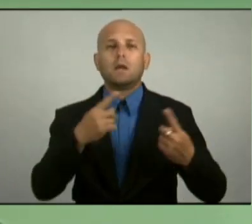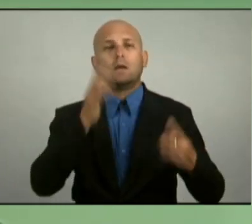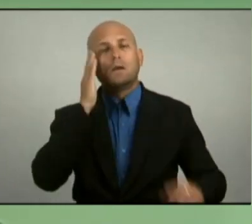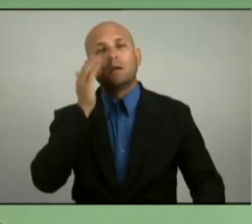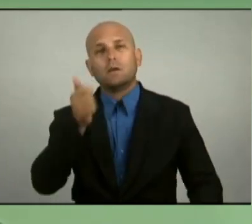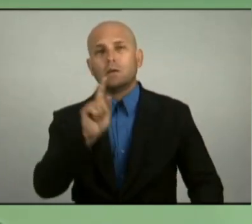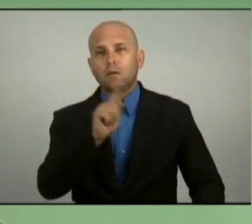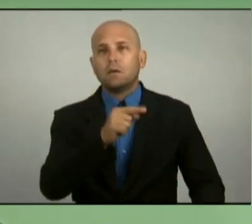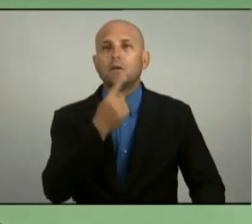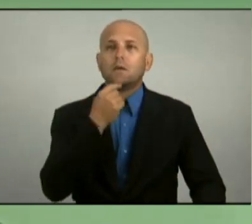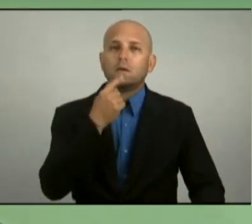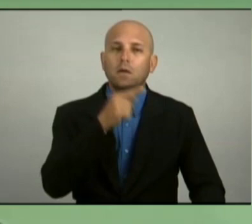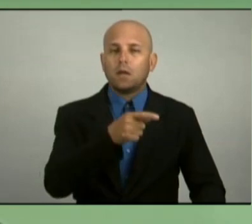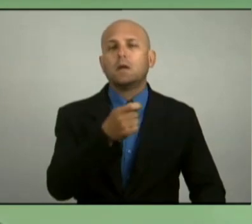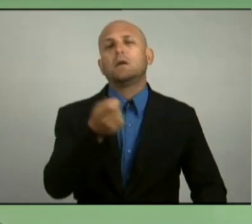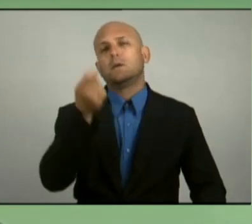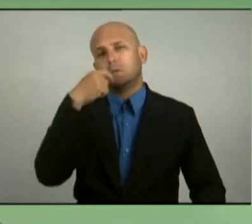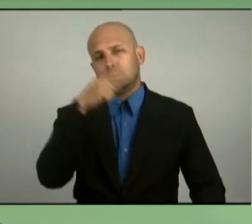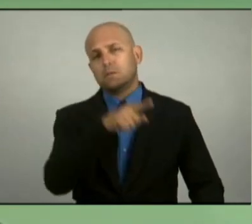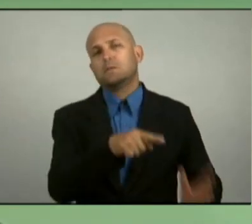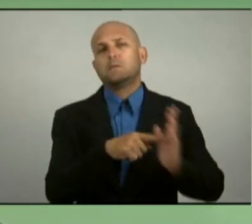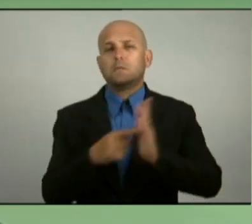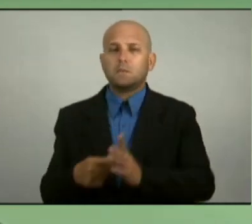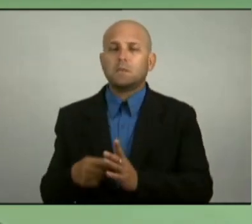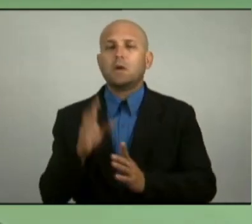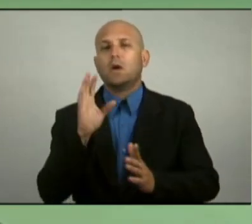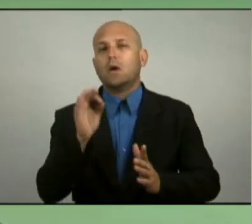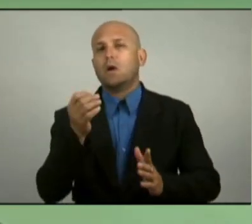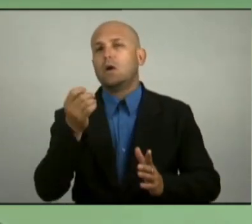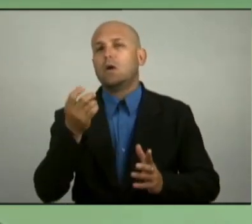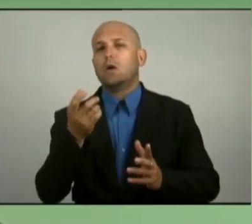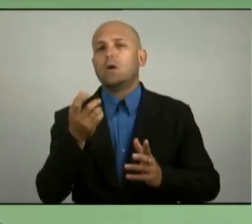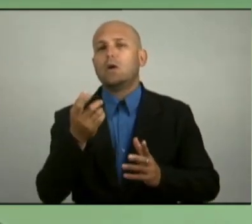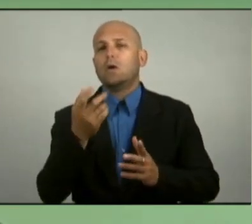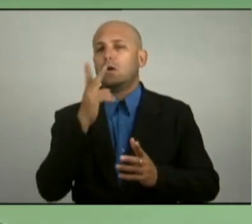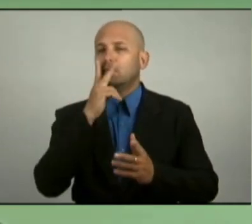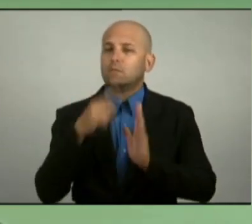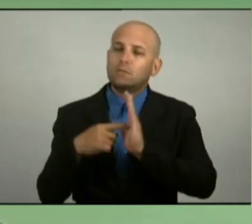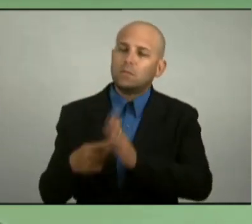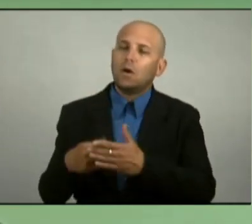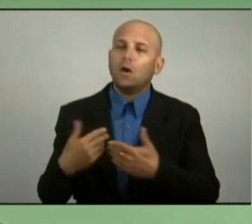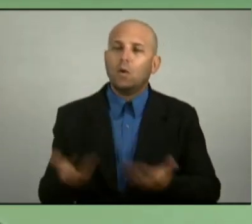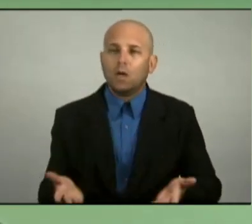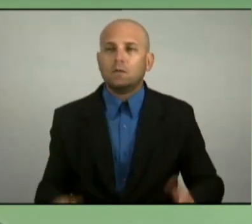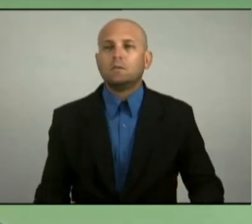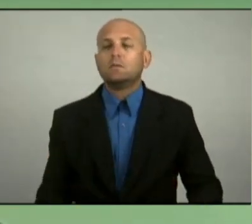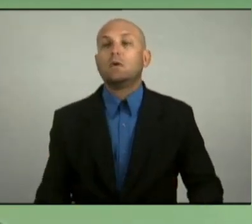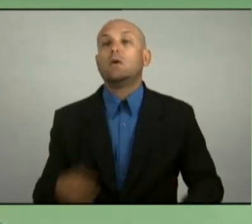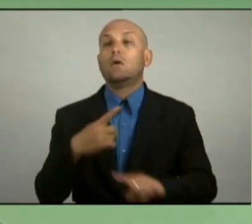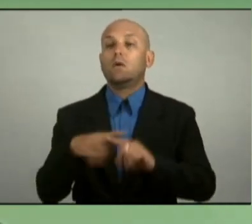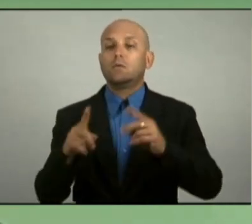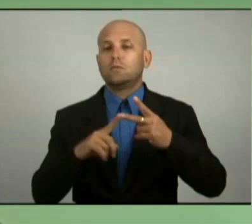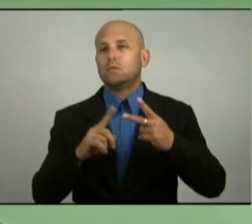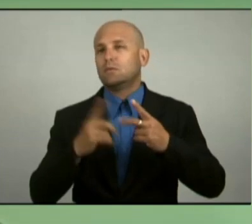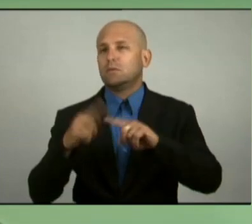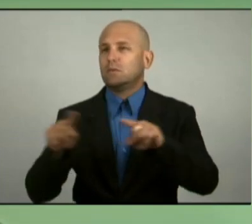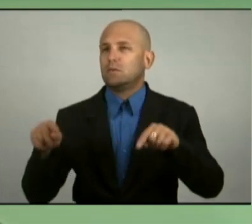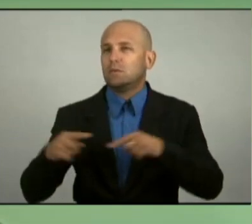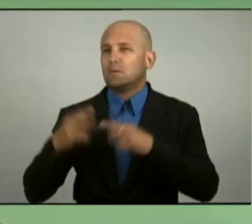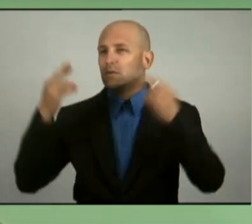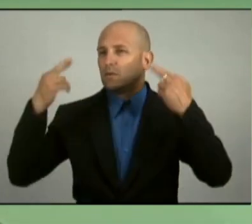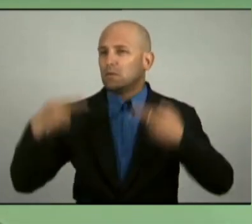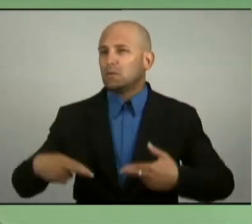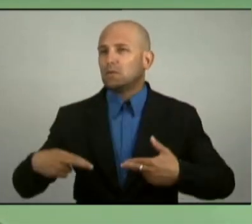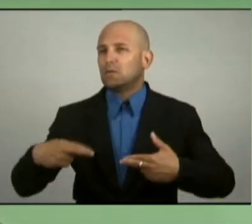sueño leve que no sea de mucha mucha mucha Data no mucha fecha Pero bueno también Existen los departamentos de Salud Mental cada